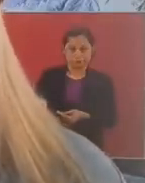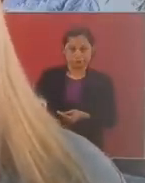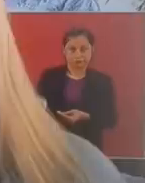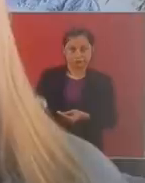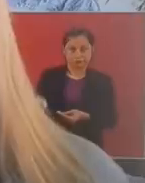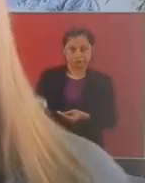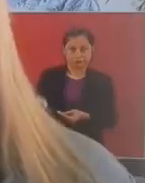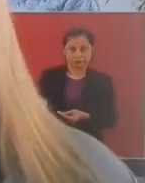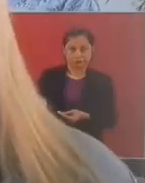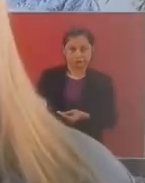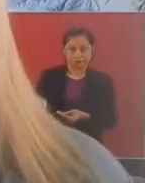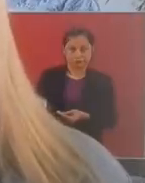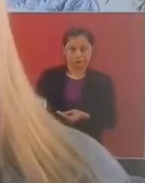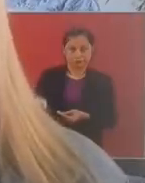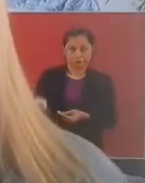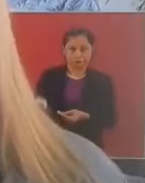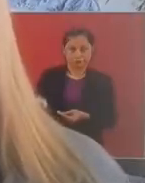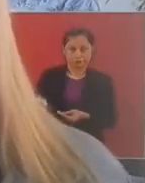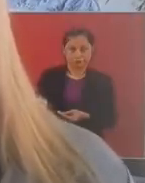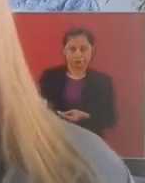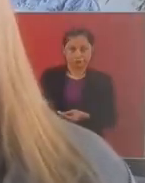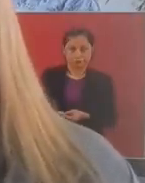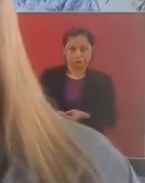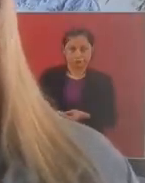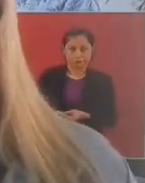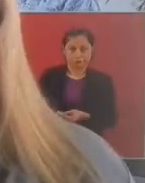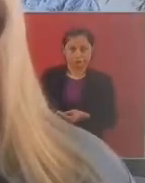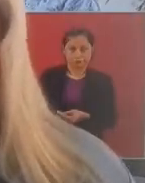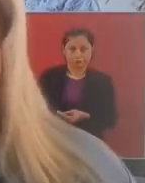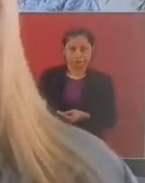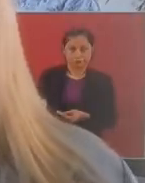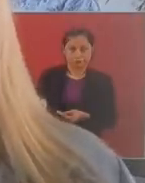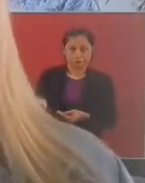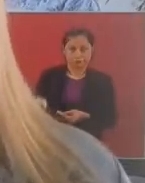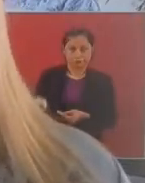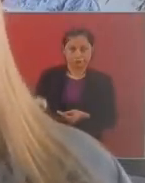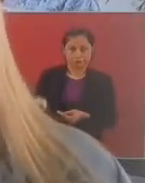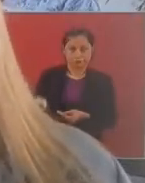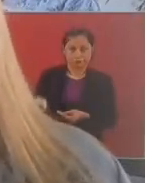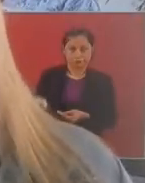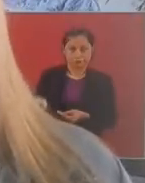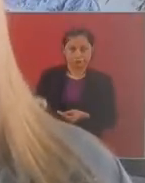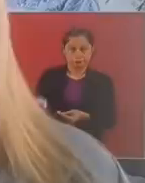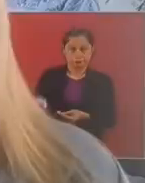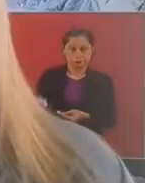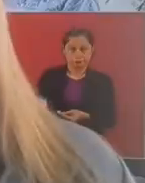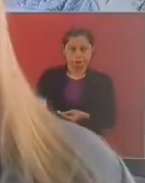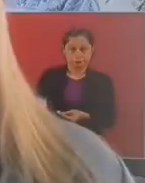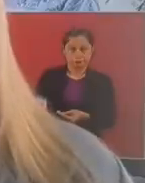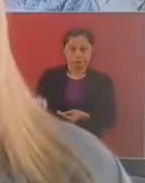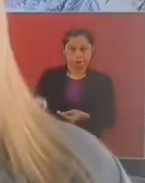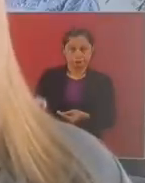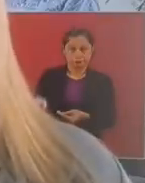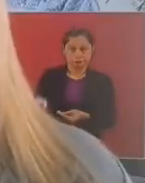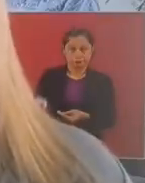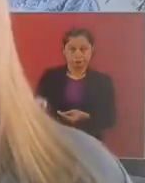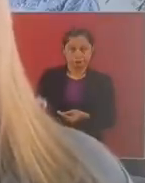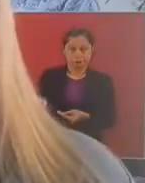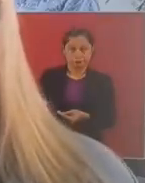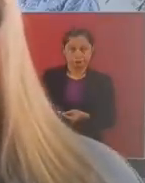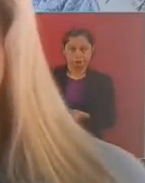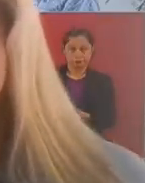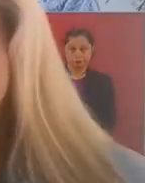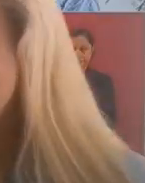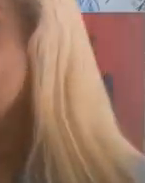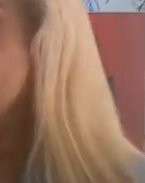bueno, pues ahora sí que todo mundo dice, pues no tenemos dinero, no hay, no, sí. Pero acuérdense, familia, que